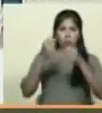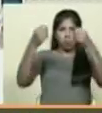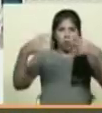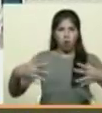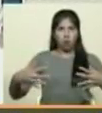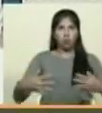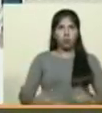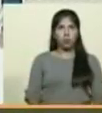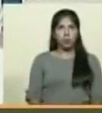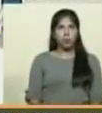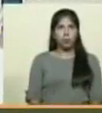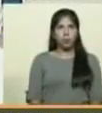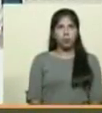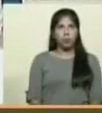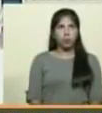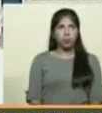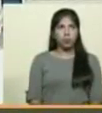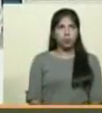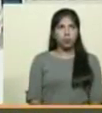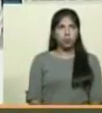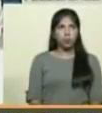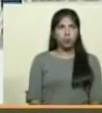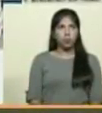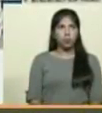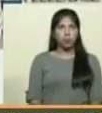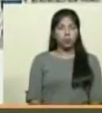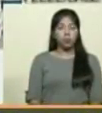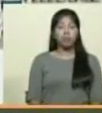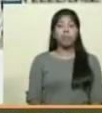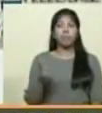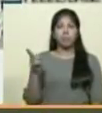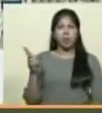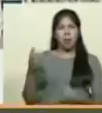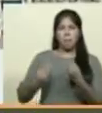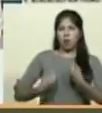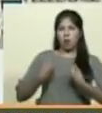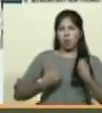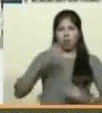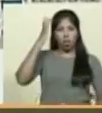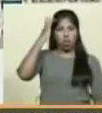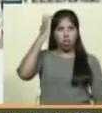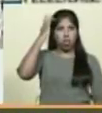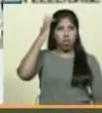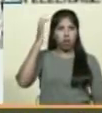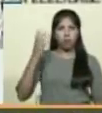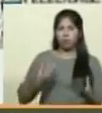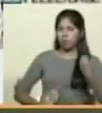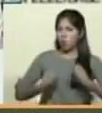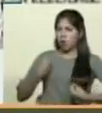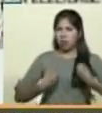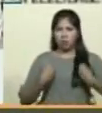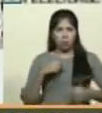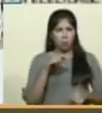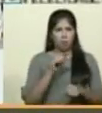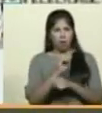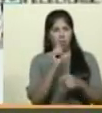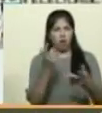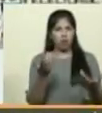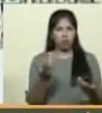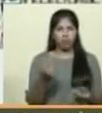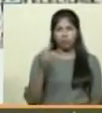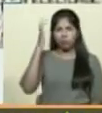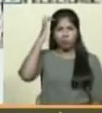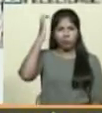elección. La falsa preocupación del gobierno estadounidense trae consigo